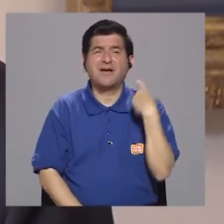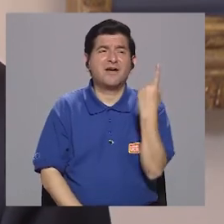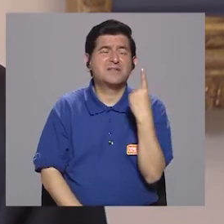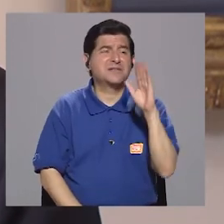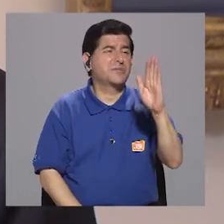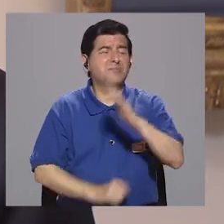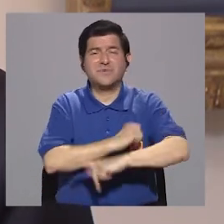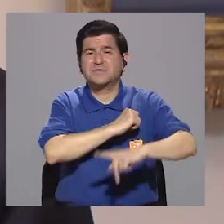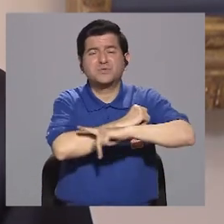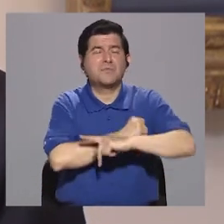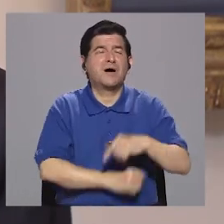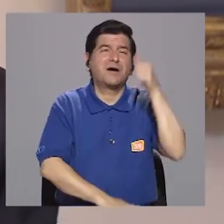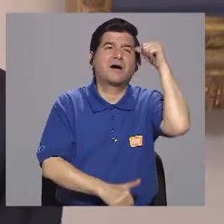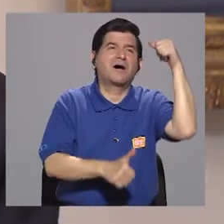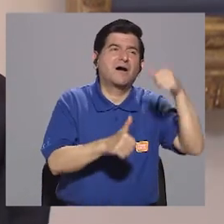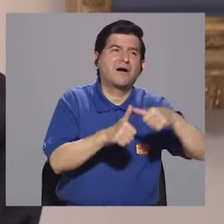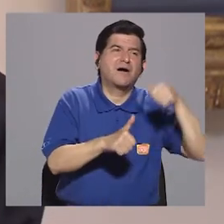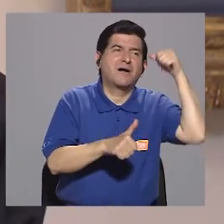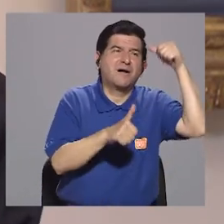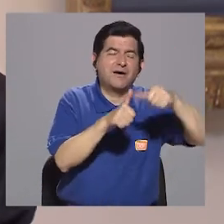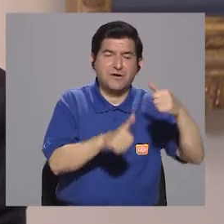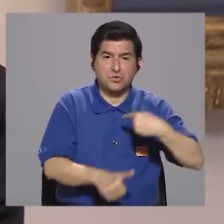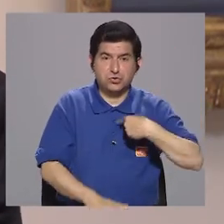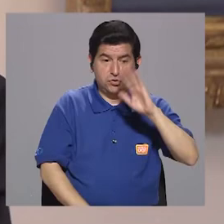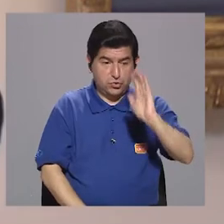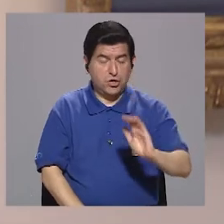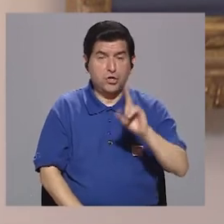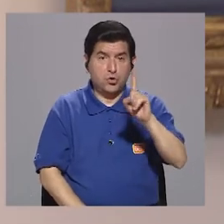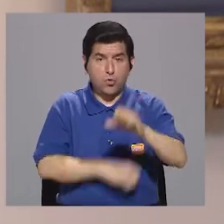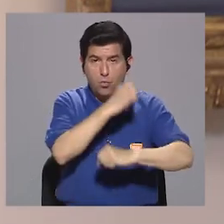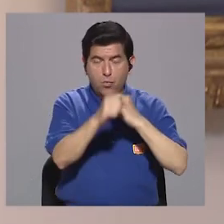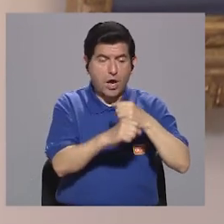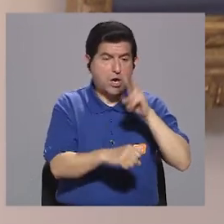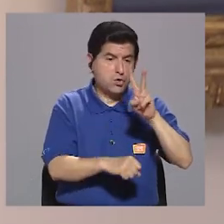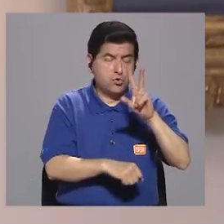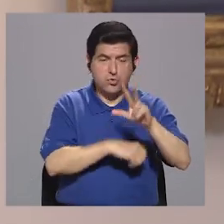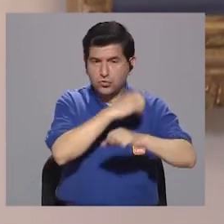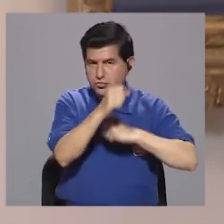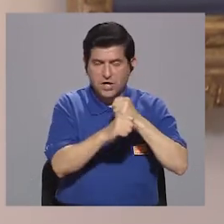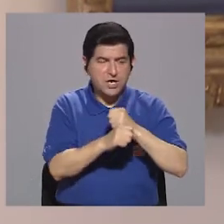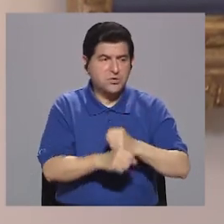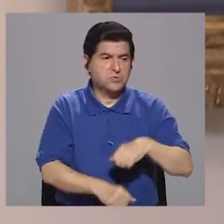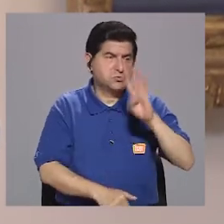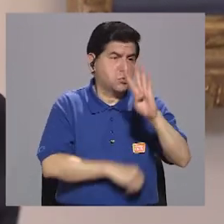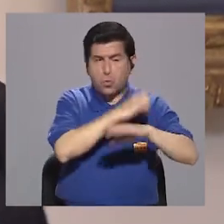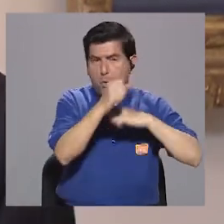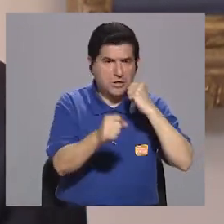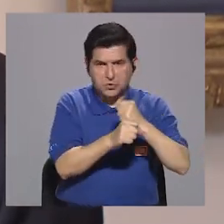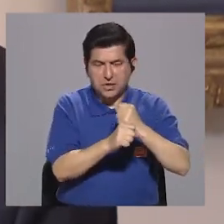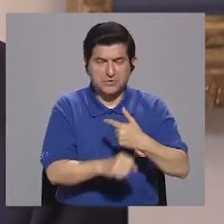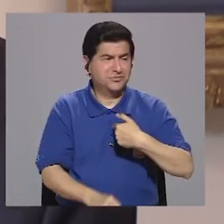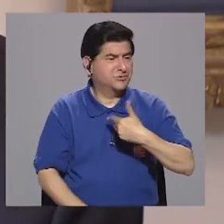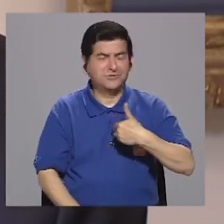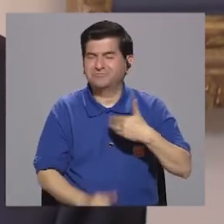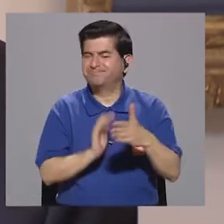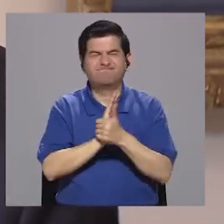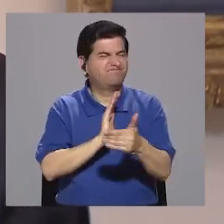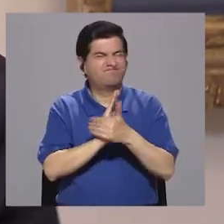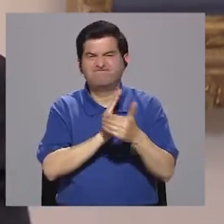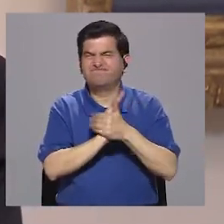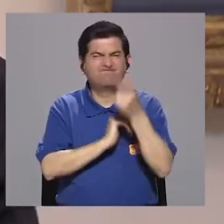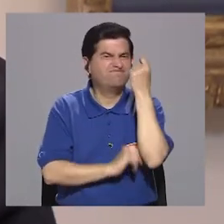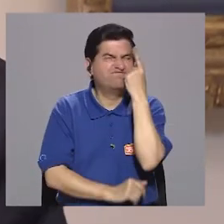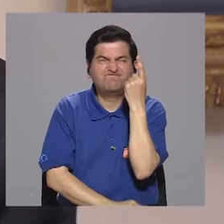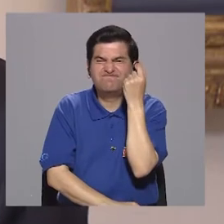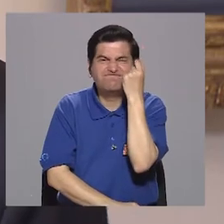añoraba su patria, pero bueno, yo era un niño que tenía un año, dos años, tres años, cuatro años, yo obviamente no tenía la capacidad